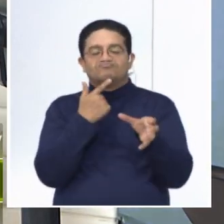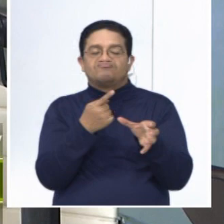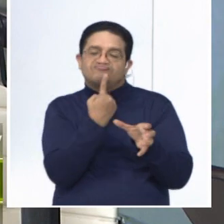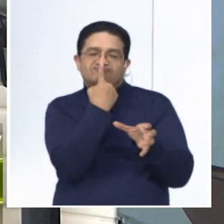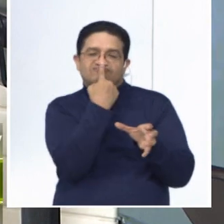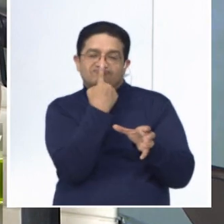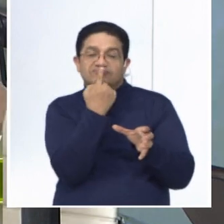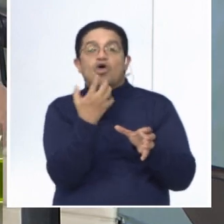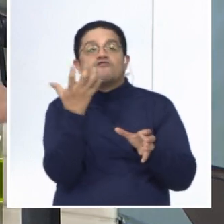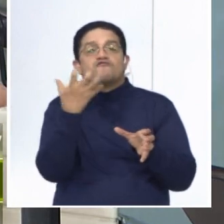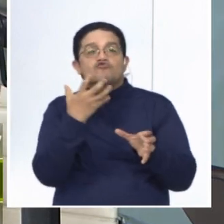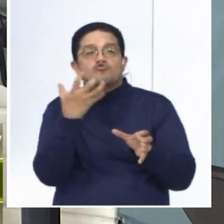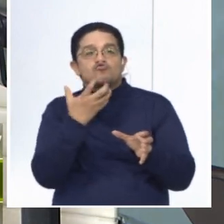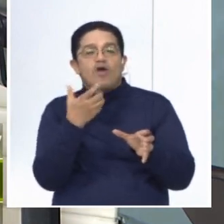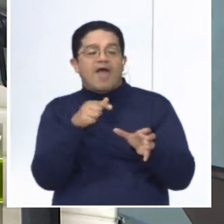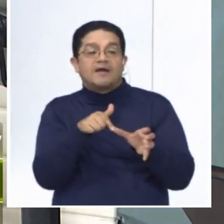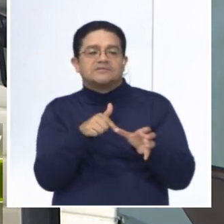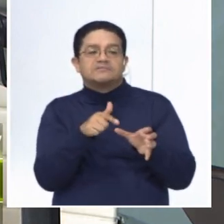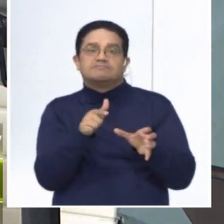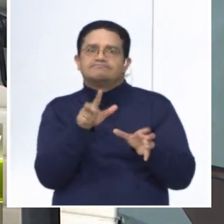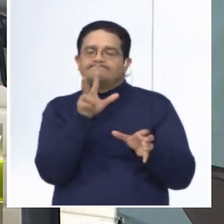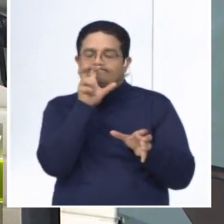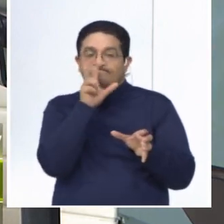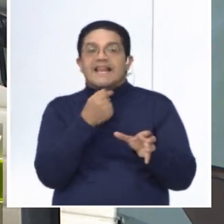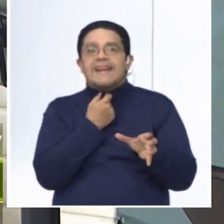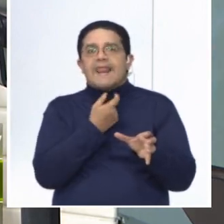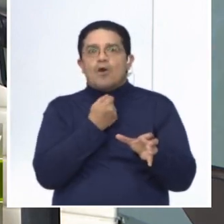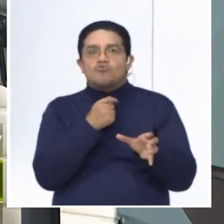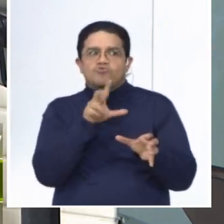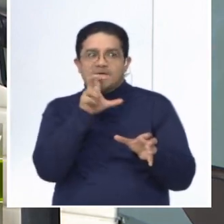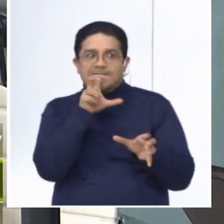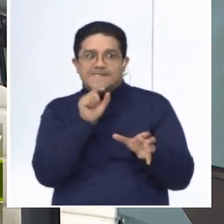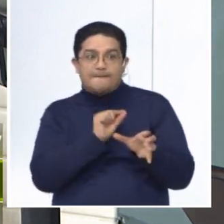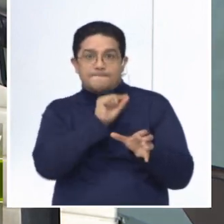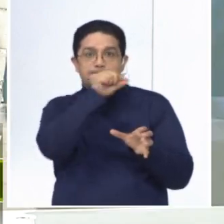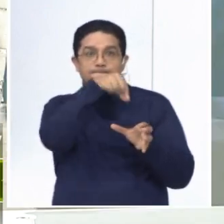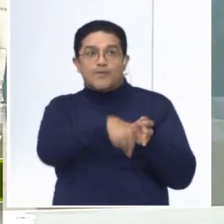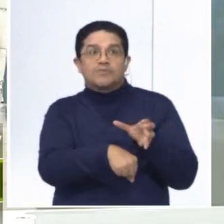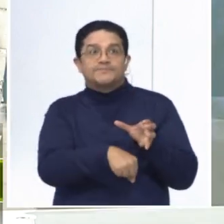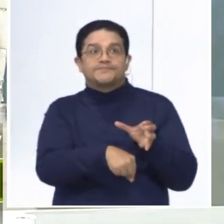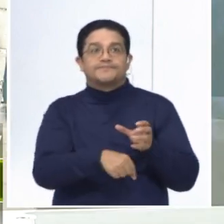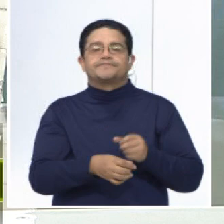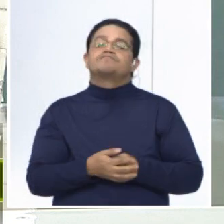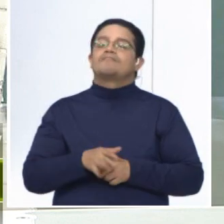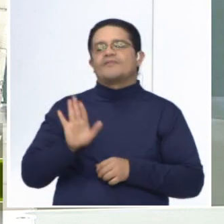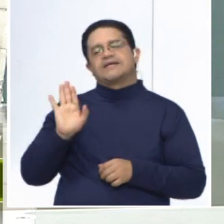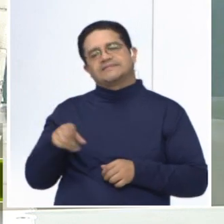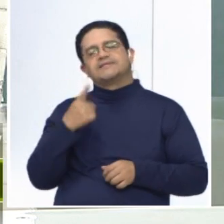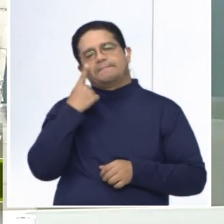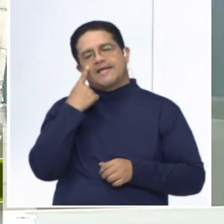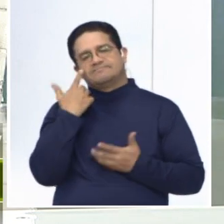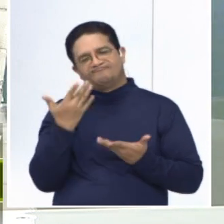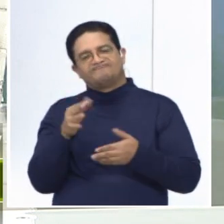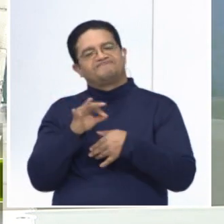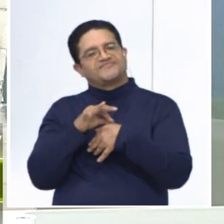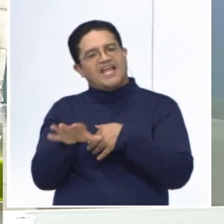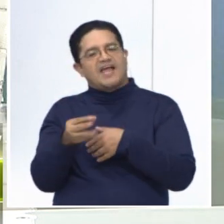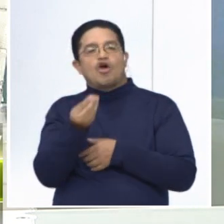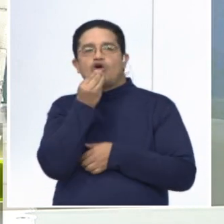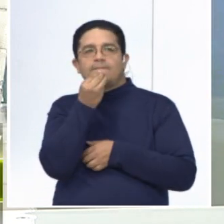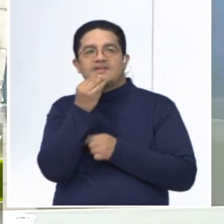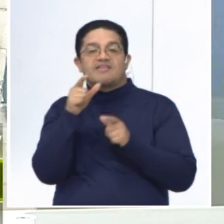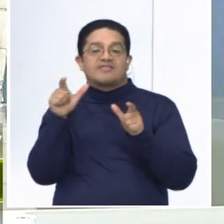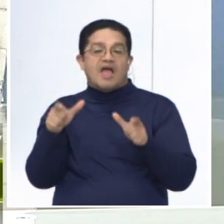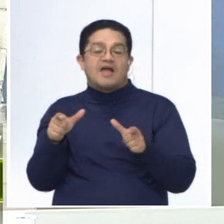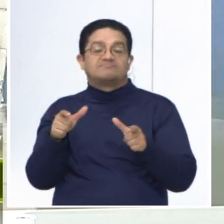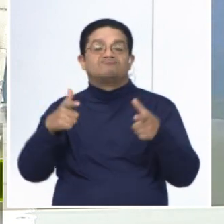a fruta, que eso llama al chipo a llegar allí. Claro, y también estar pendiente de no dejar, por ejemplo, si dejamos una comida fuera de la nevera, una